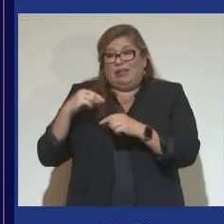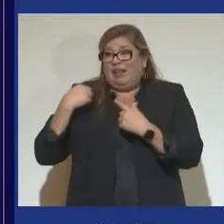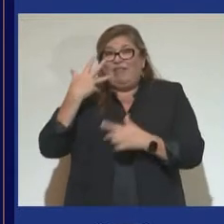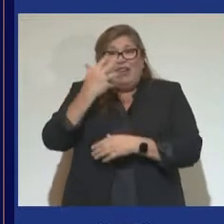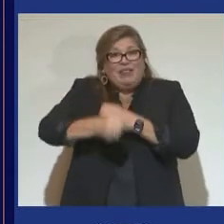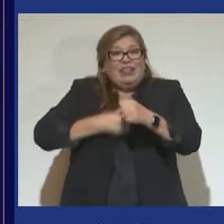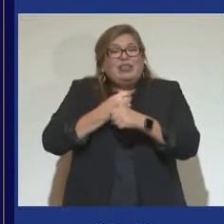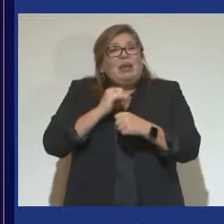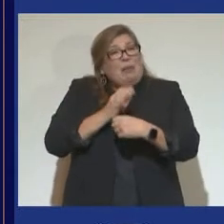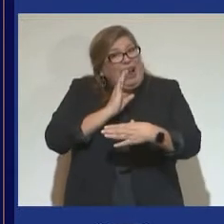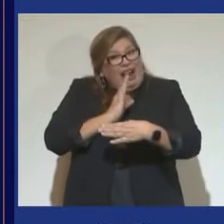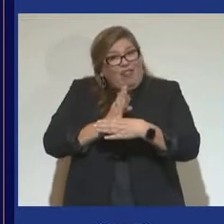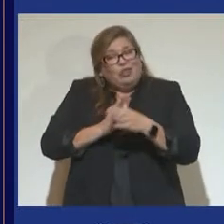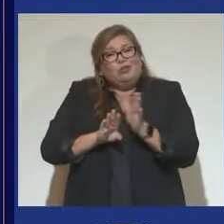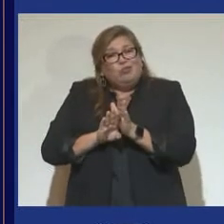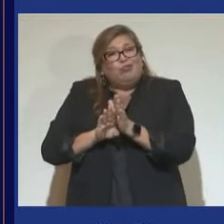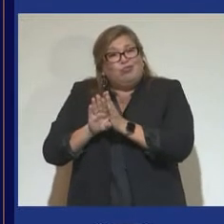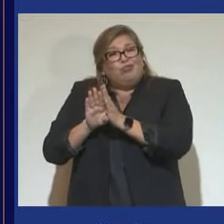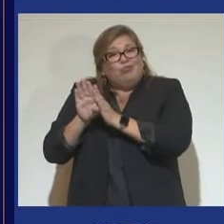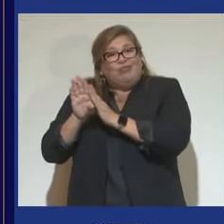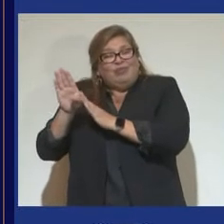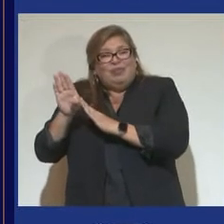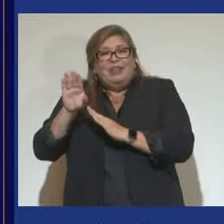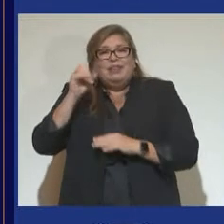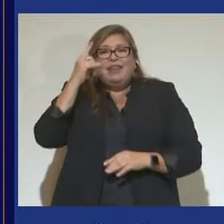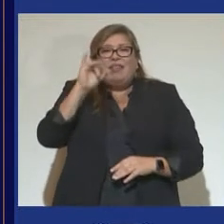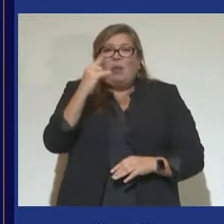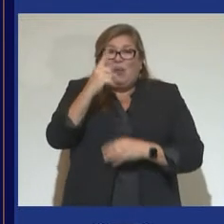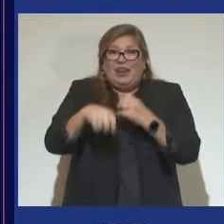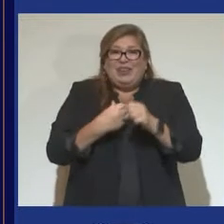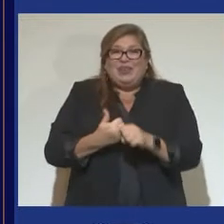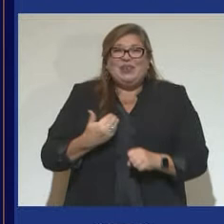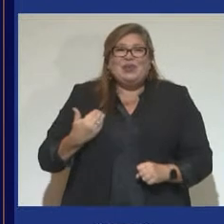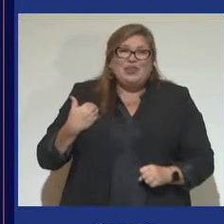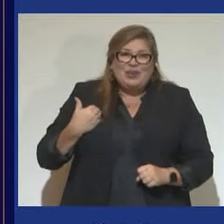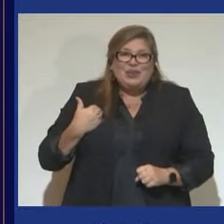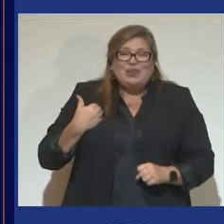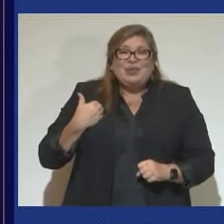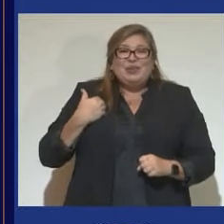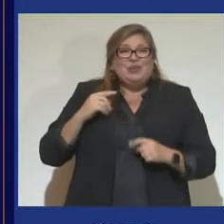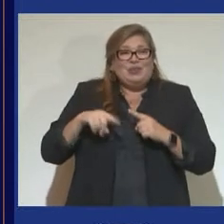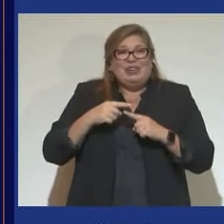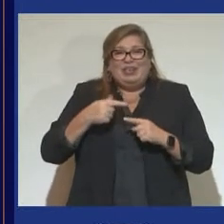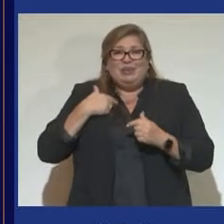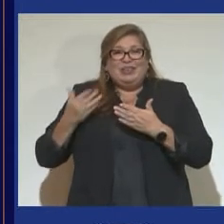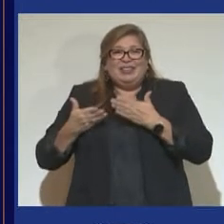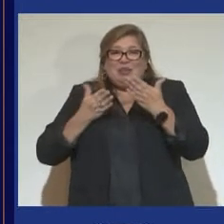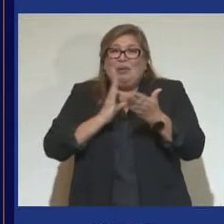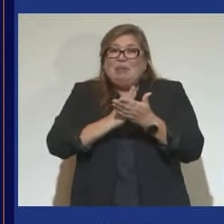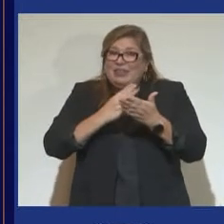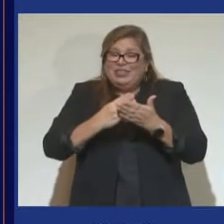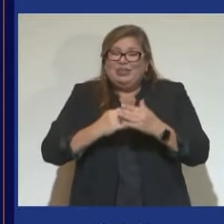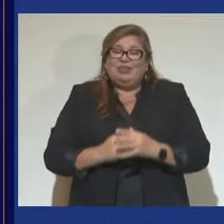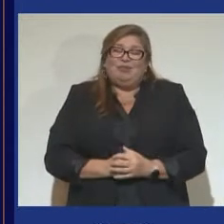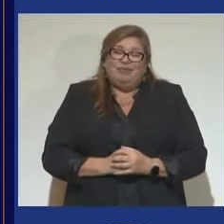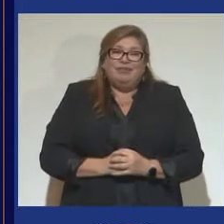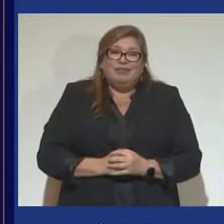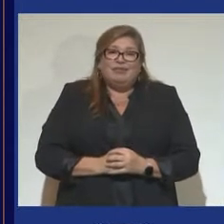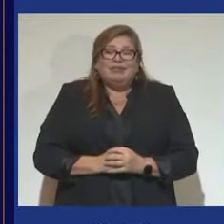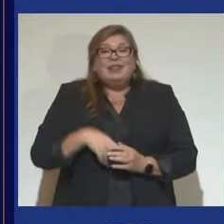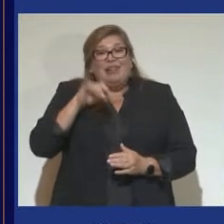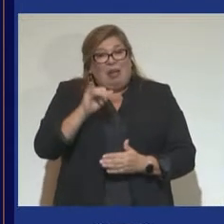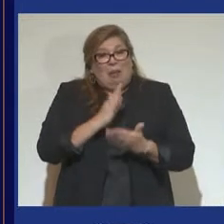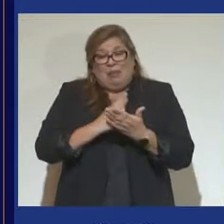cinco años eso fue hace menos de un año hoy en día estamos presentando el presupuesto y ese